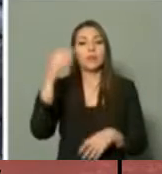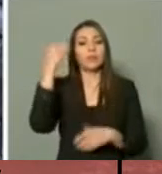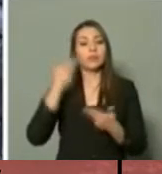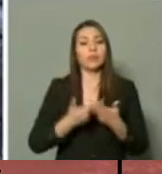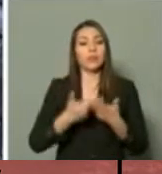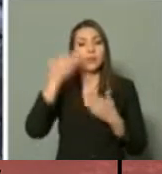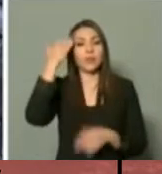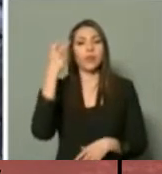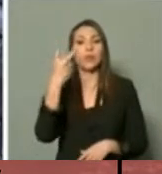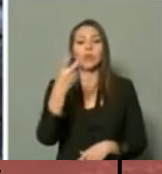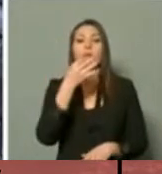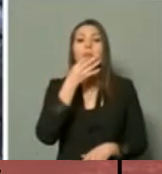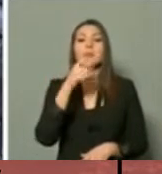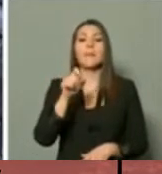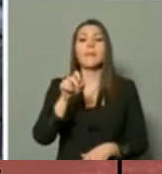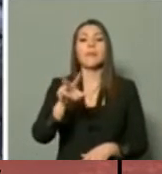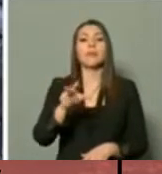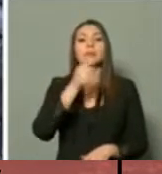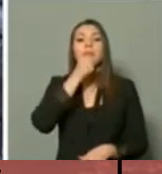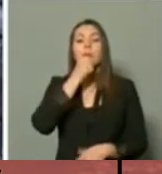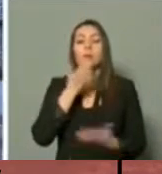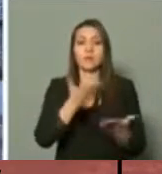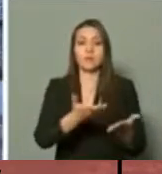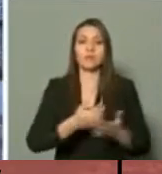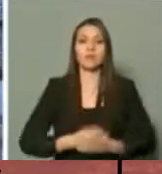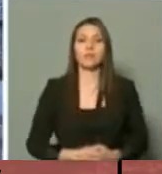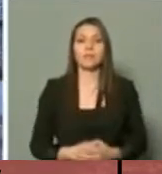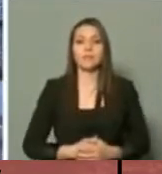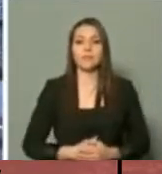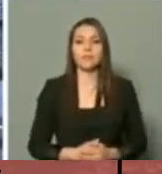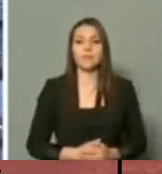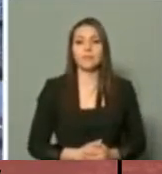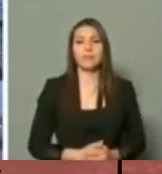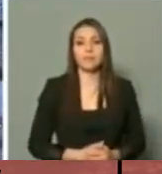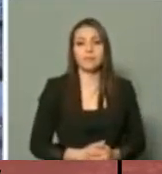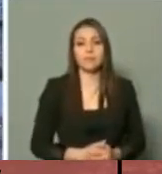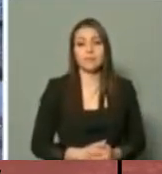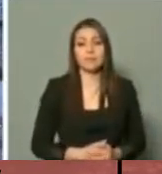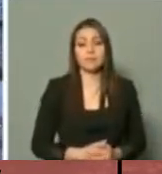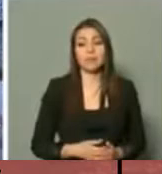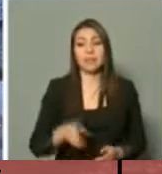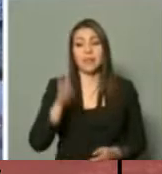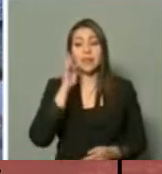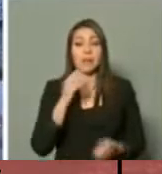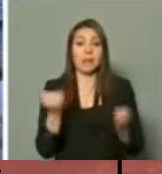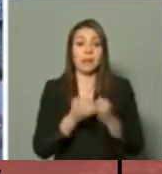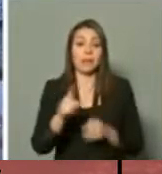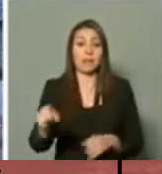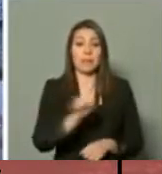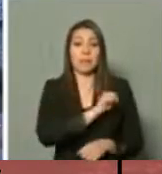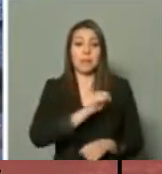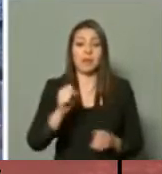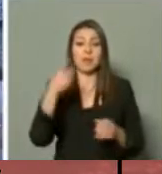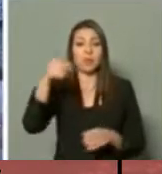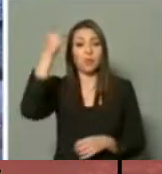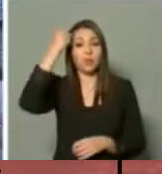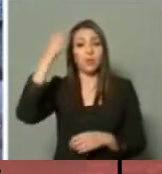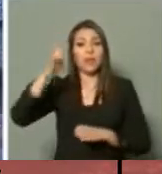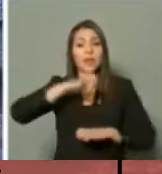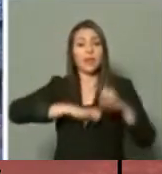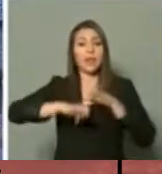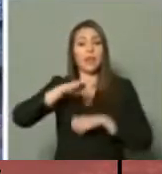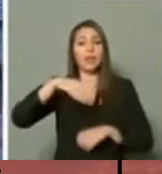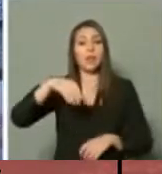restan 2 minutos con 28 segundos. Adelante. A ver si no eres soberbio como tu dueño de la empresa de Morena. No me dijiste nada de